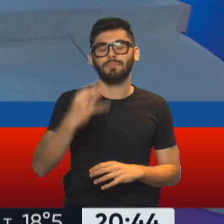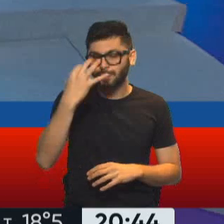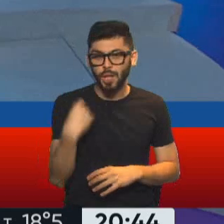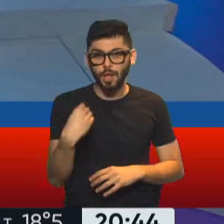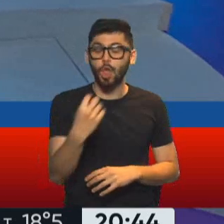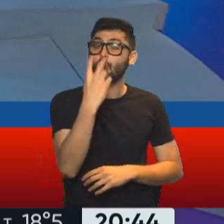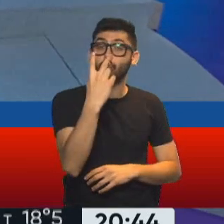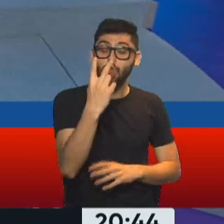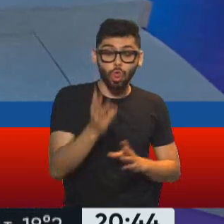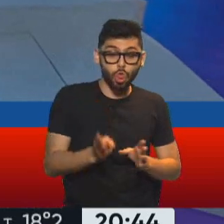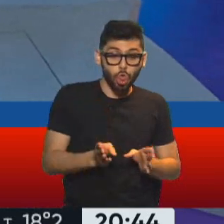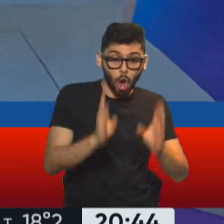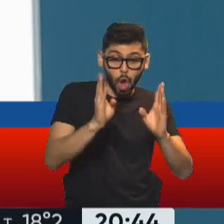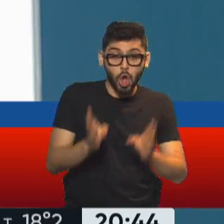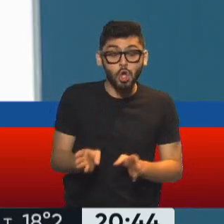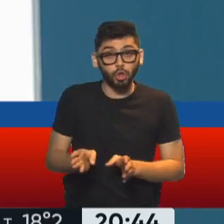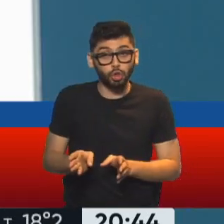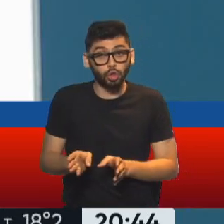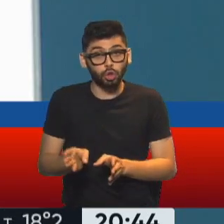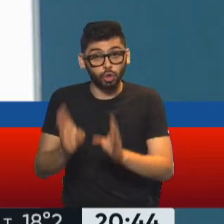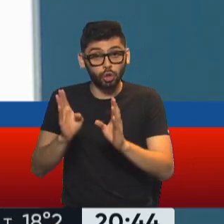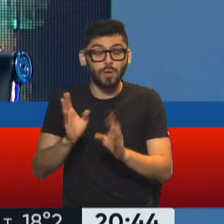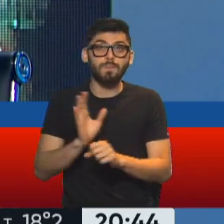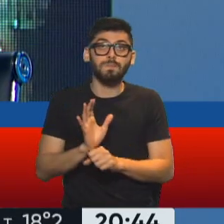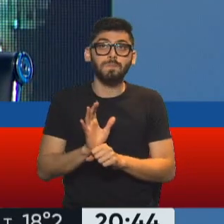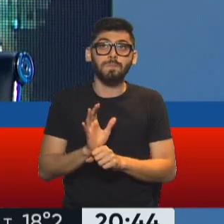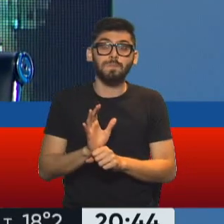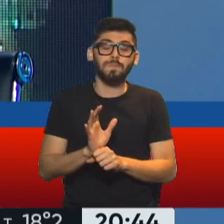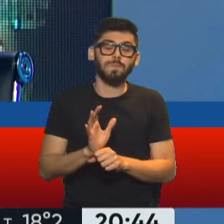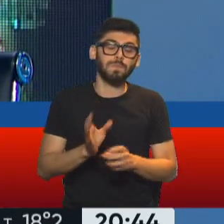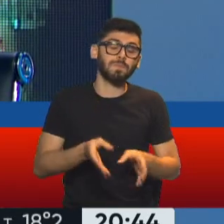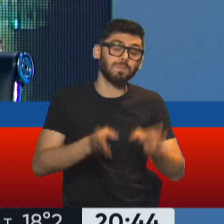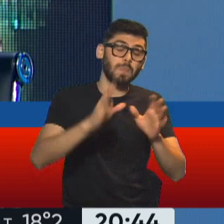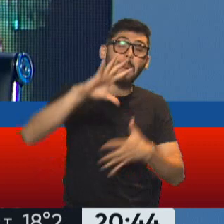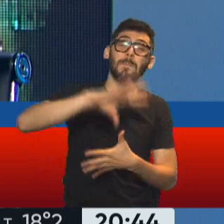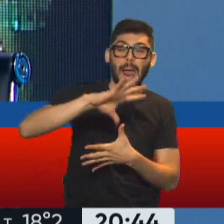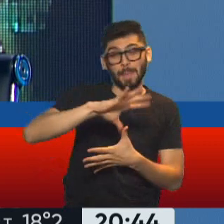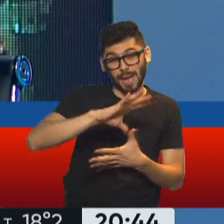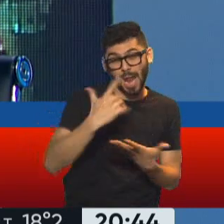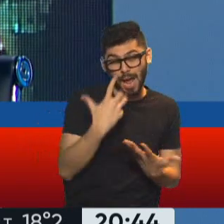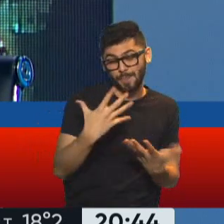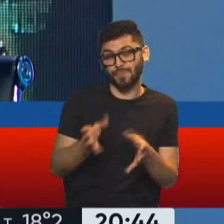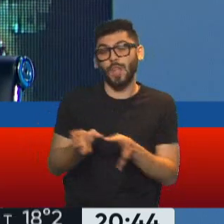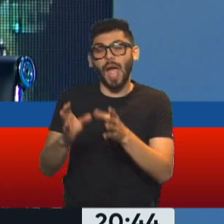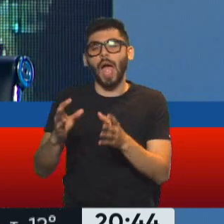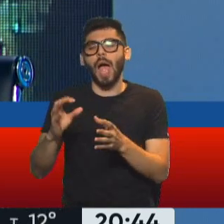corredores viales que son lo que se llama, lo que conocemos como la Panamericana y el acceso oeste, en algún caso, en el primer